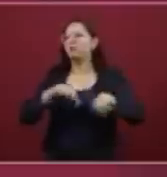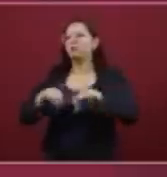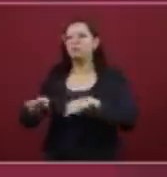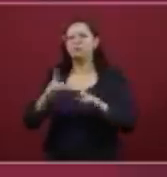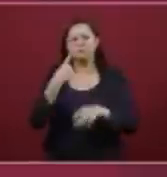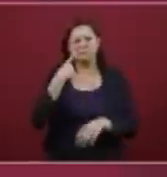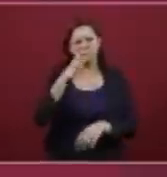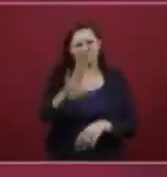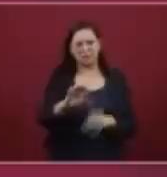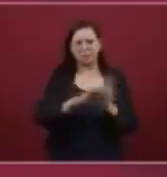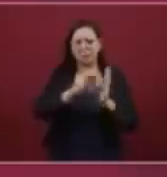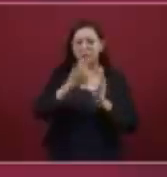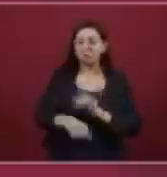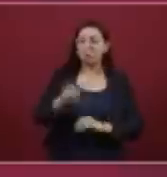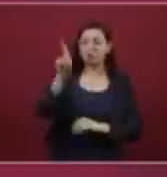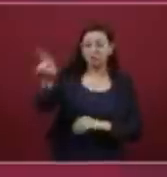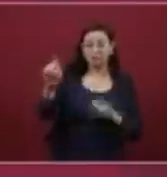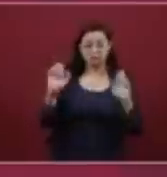les comentaba yo,